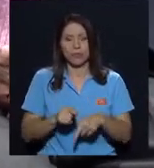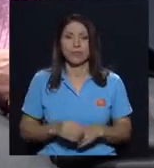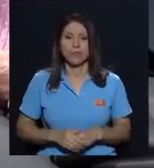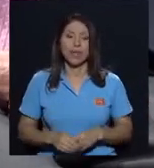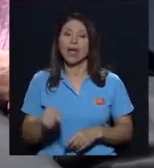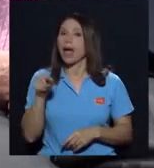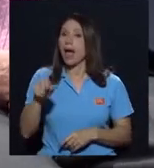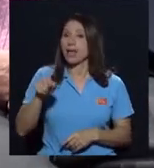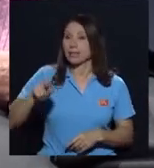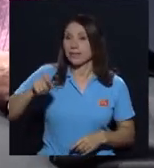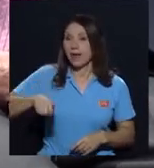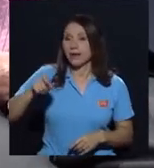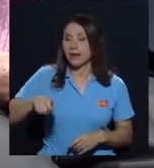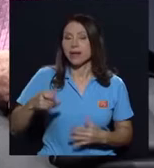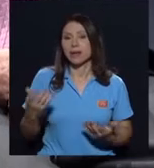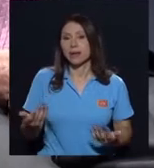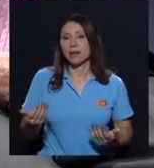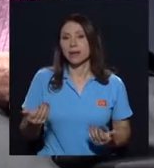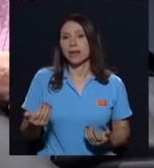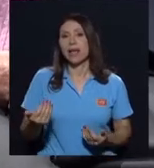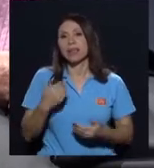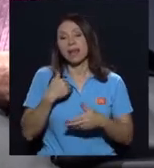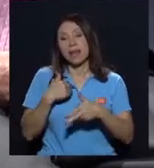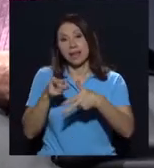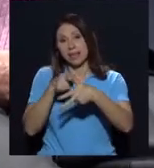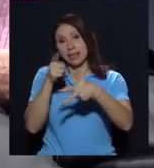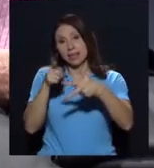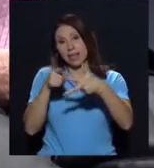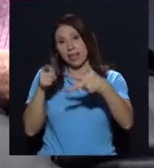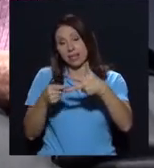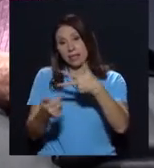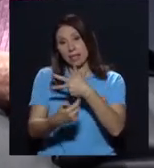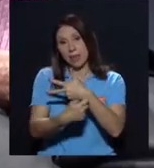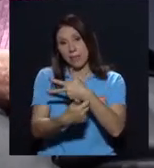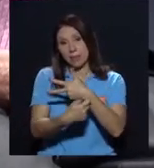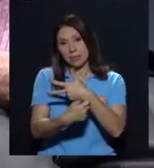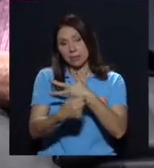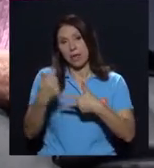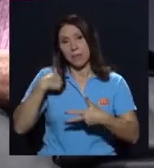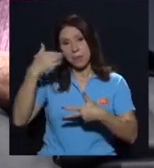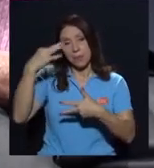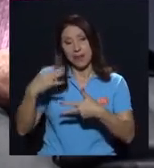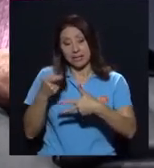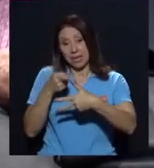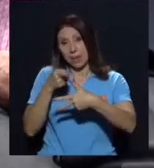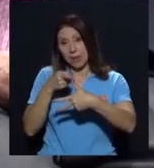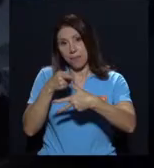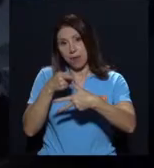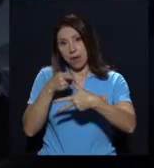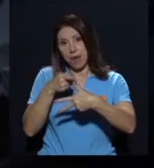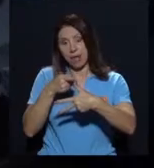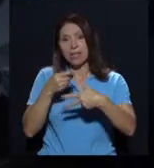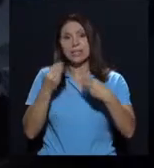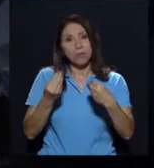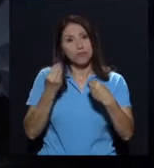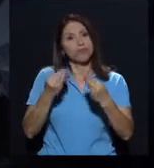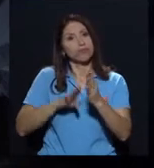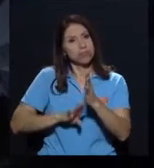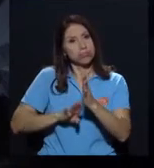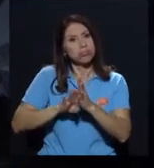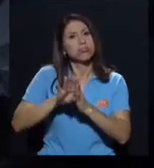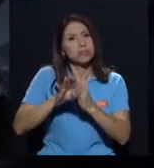a tres etapas de las cuales a mí me parece que la primera está bastante avanzada